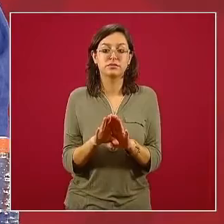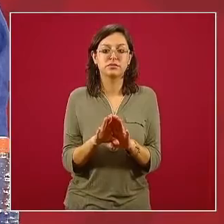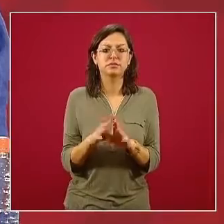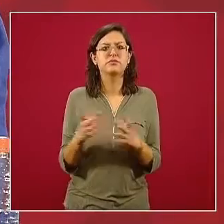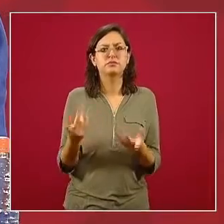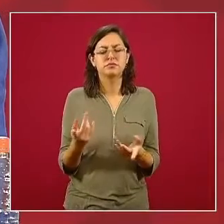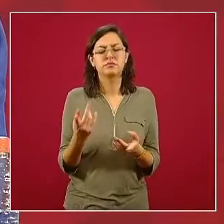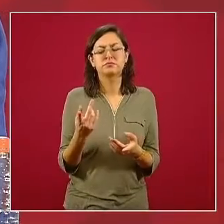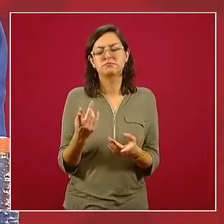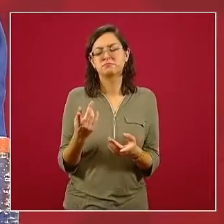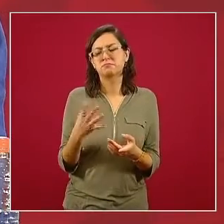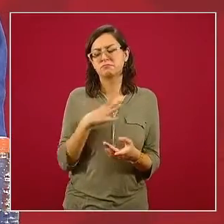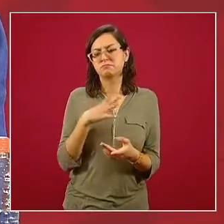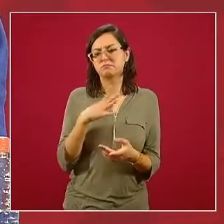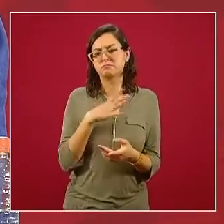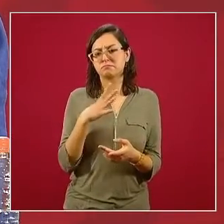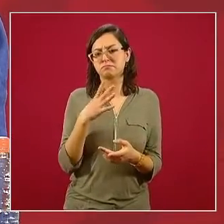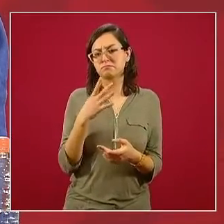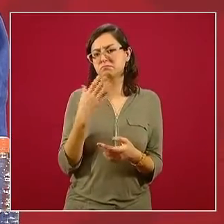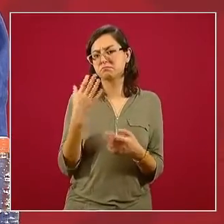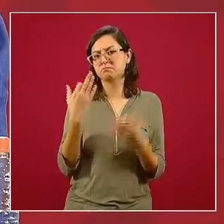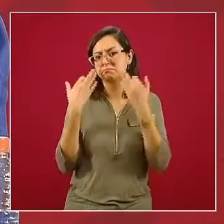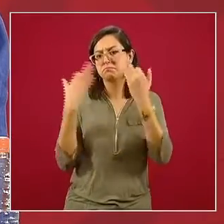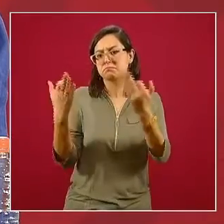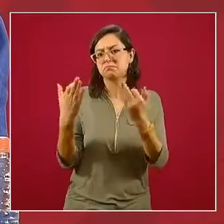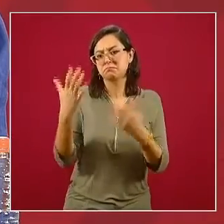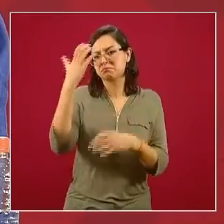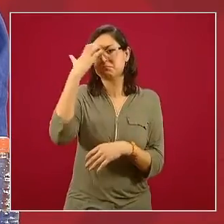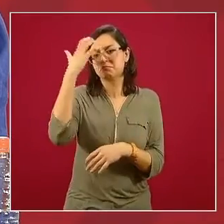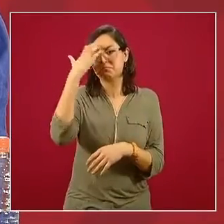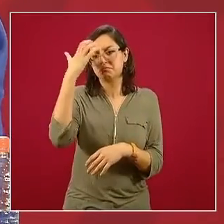el único sitio, pero es el que conocemos con mayor